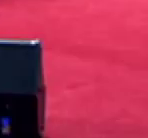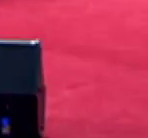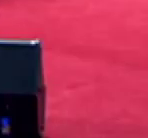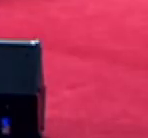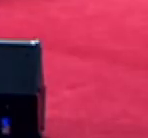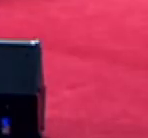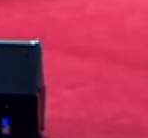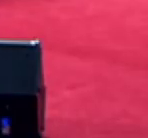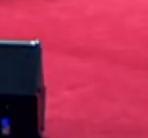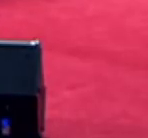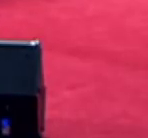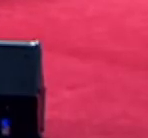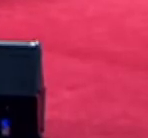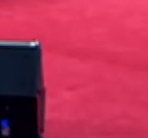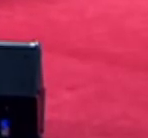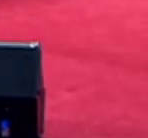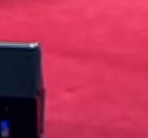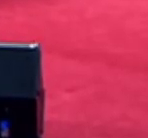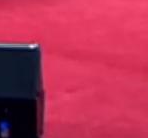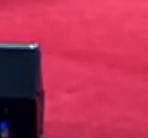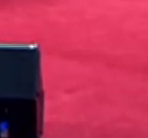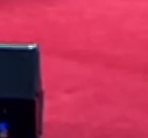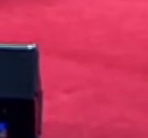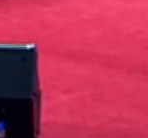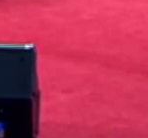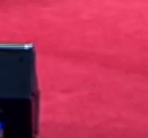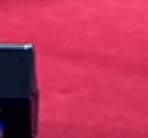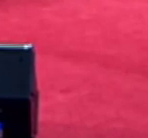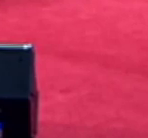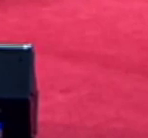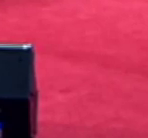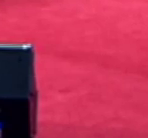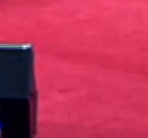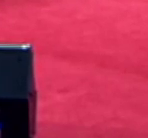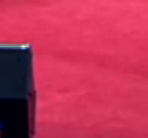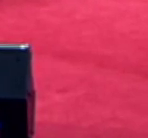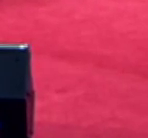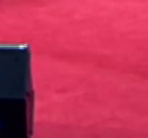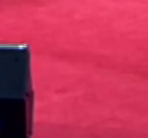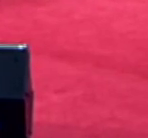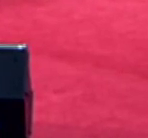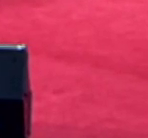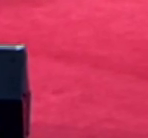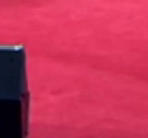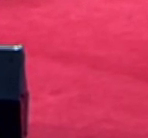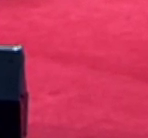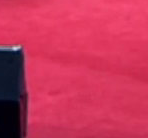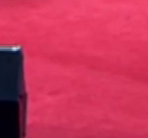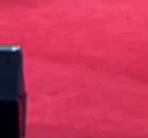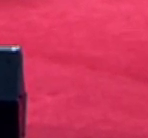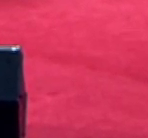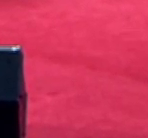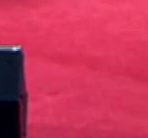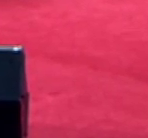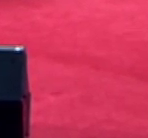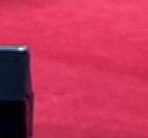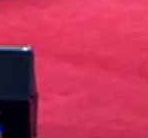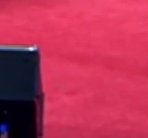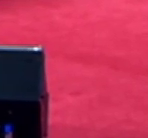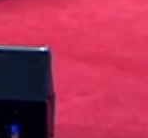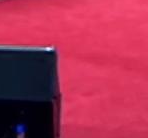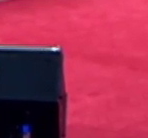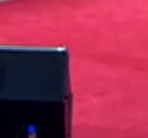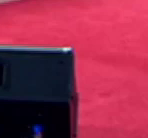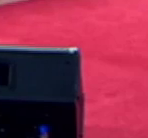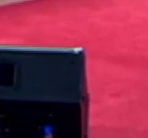noticias están a flor de piel de gente que está pensando, meditando y